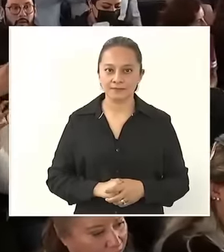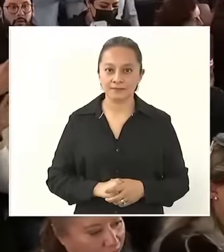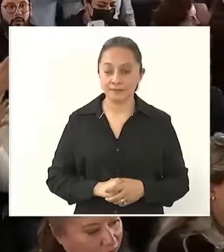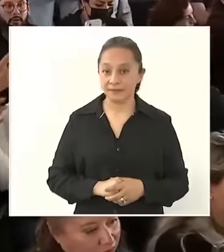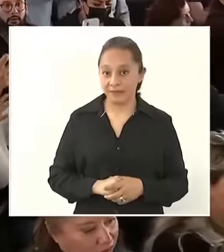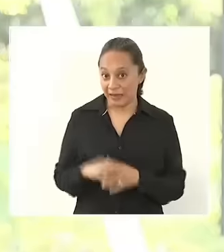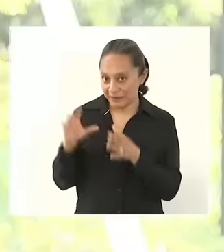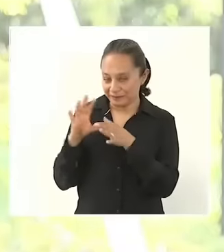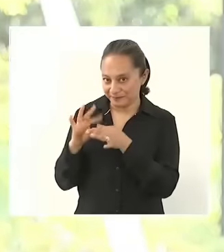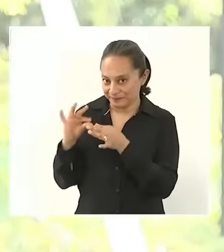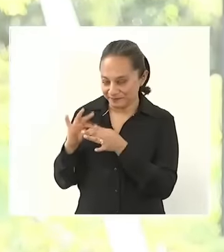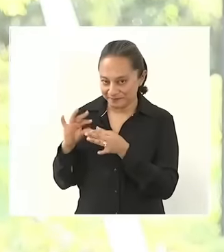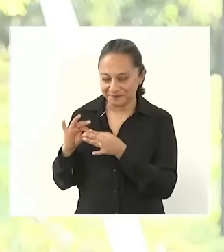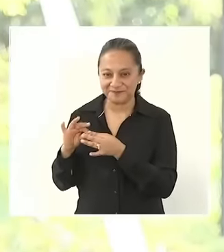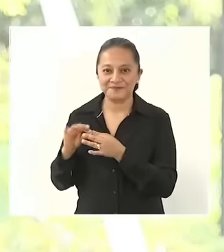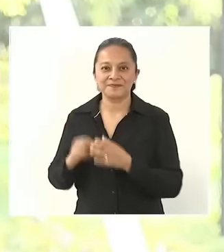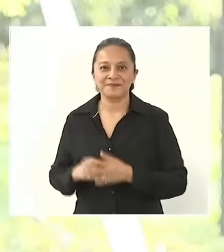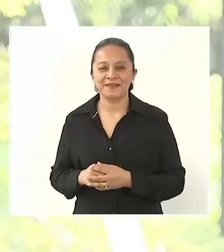Les platico que